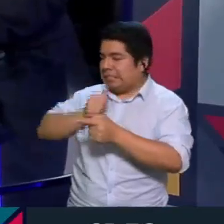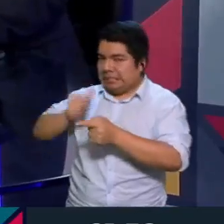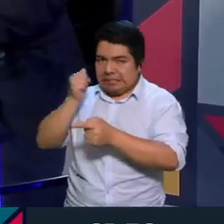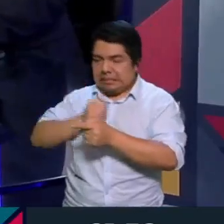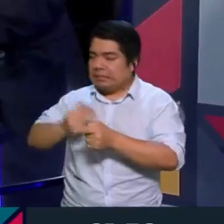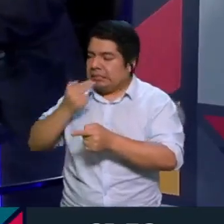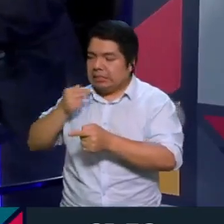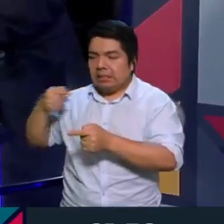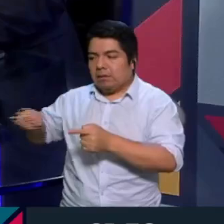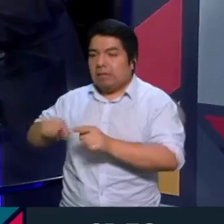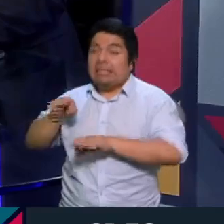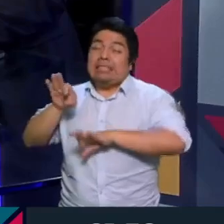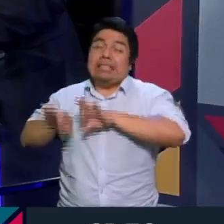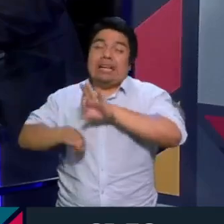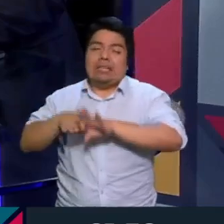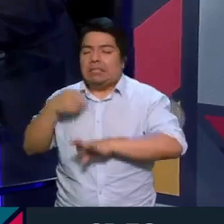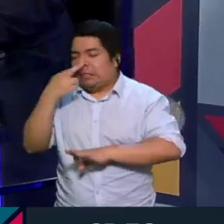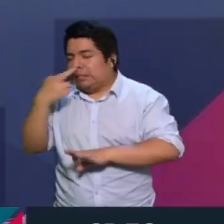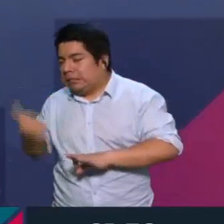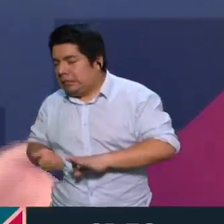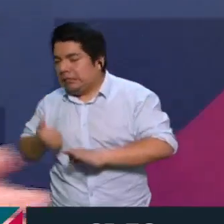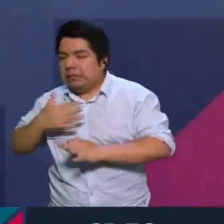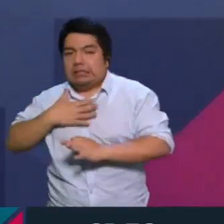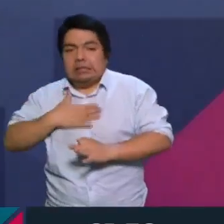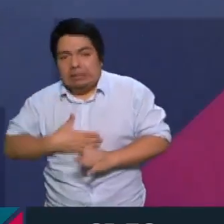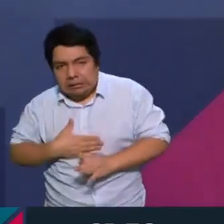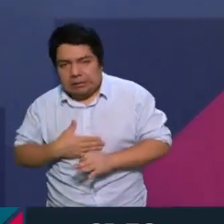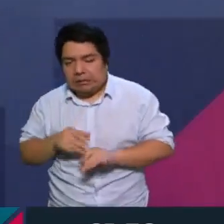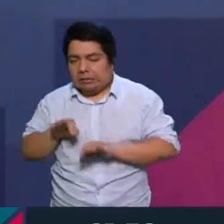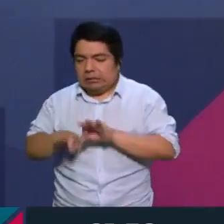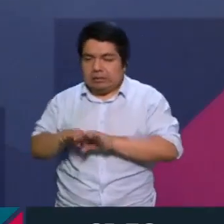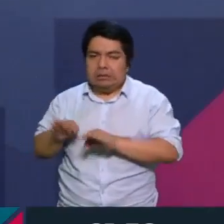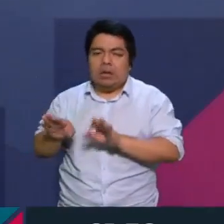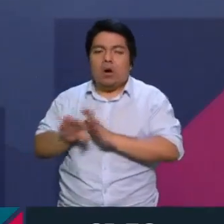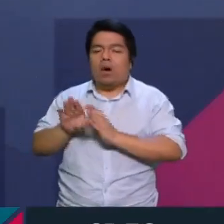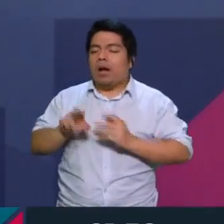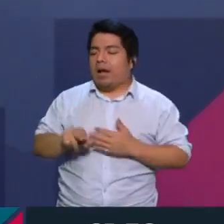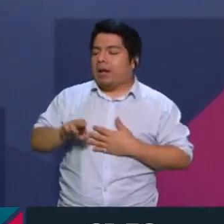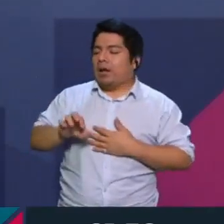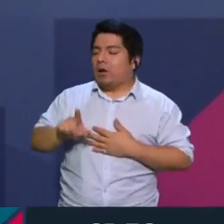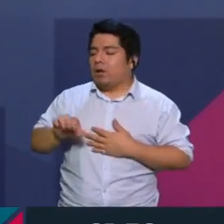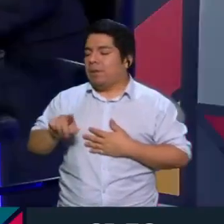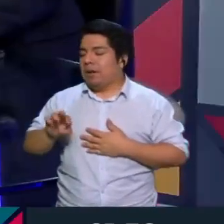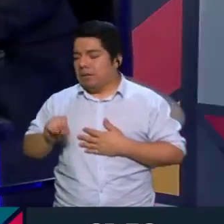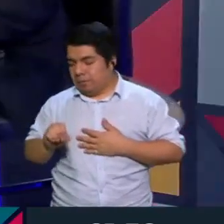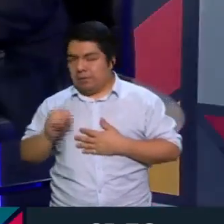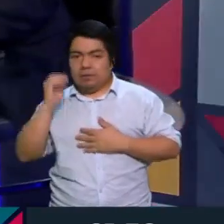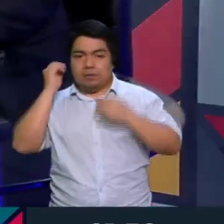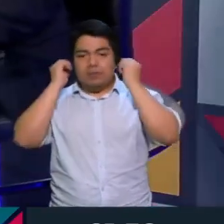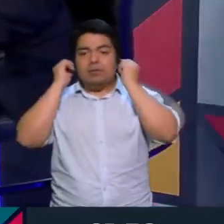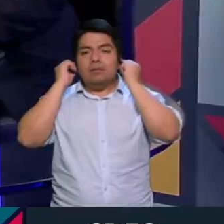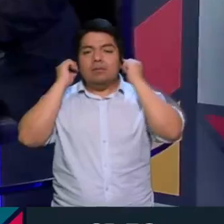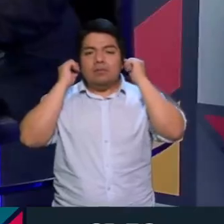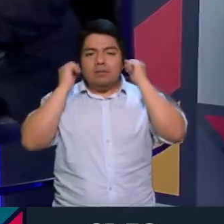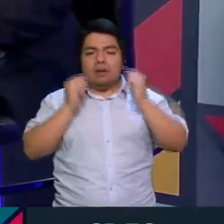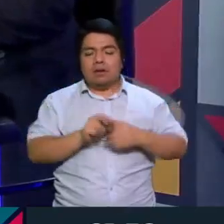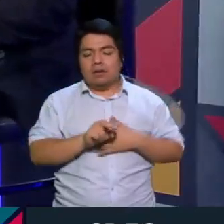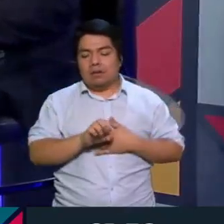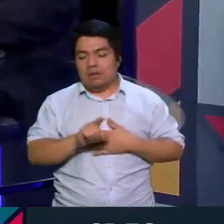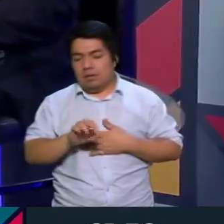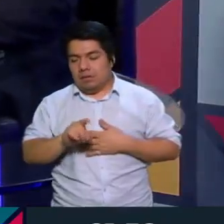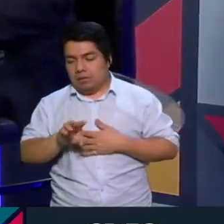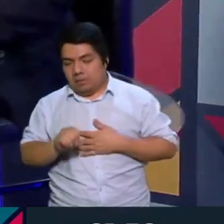para justificar realidades terribles como lo fue el neoliberalismo. Así es. Sobre neoliberalismo, el presidente López Obrador